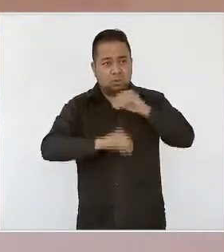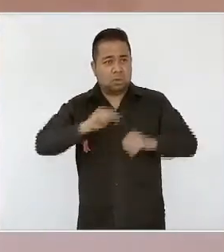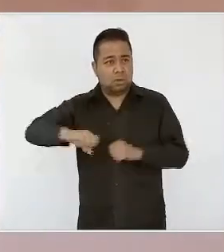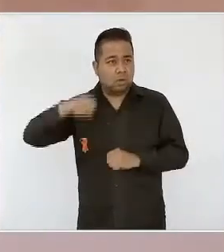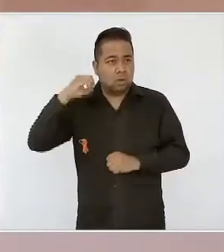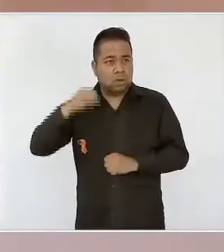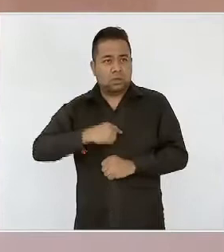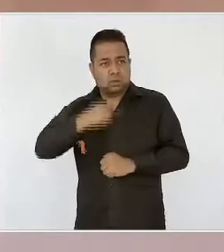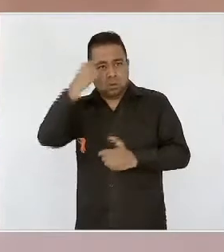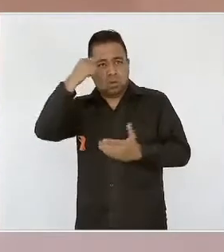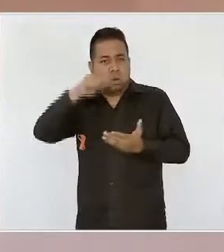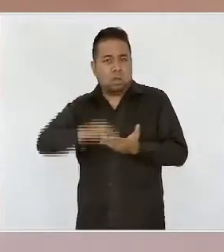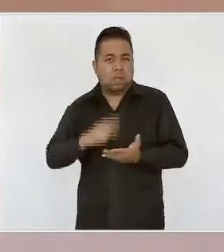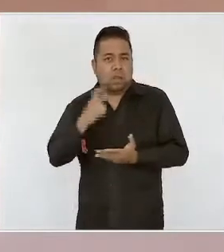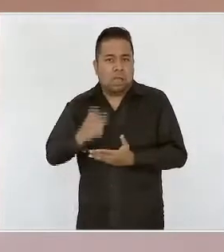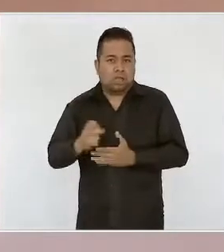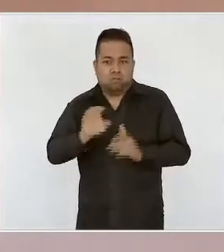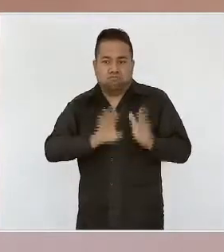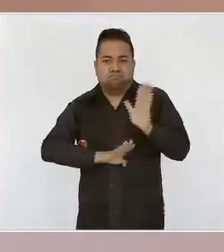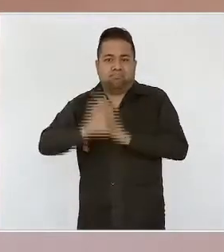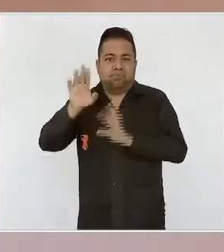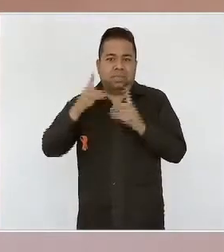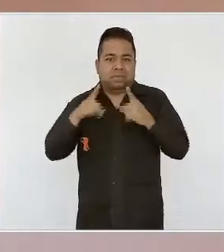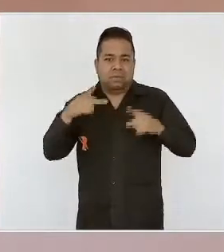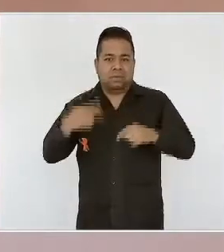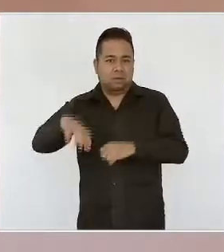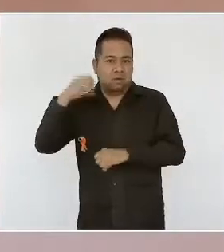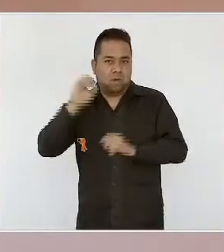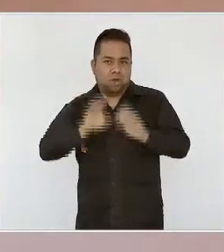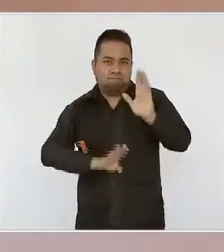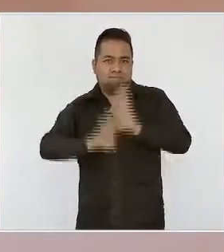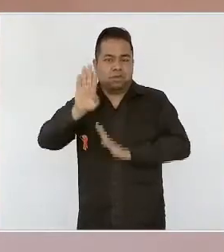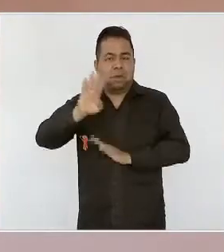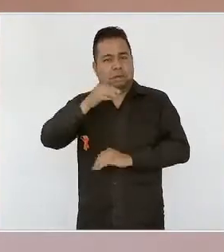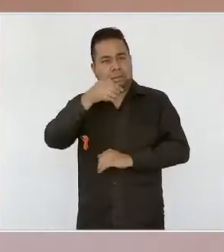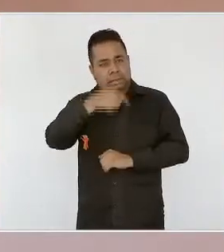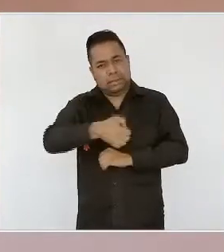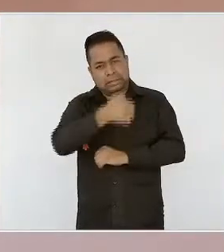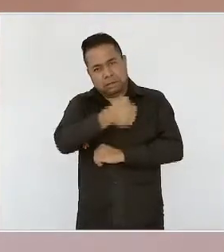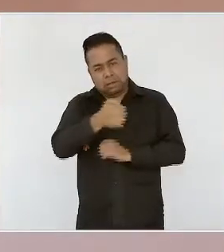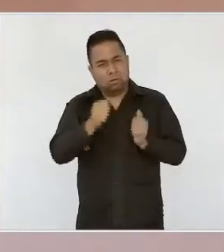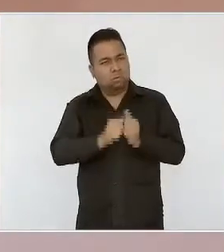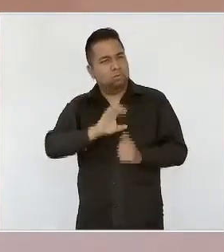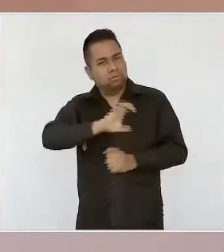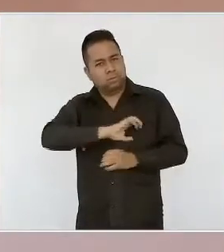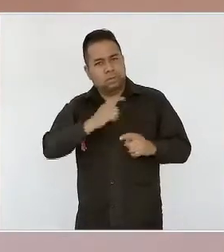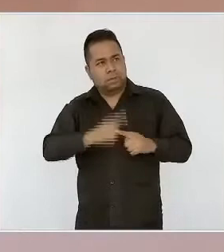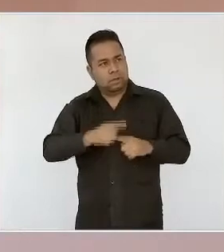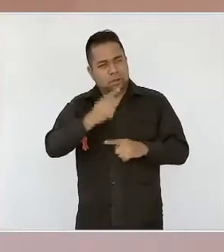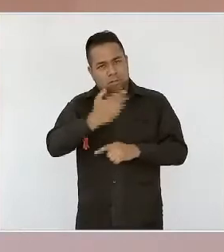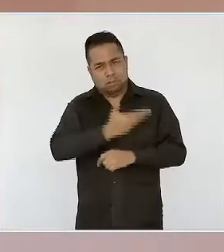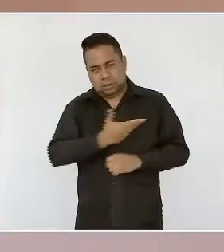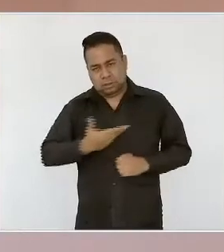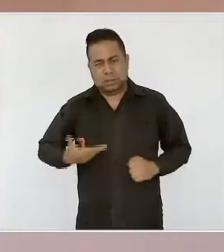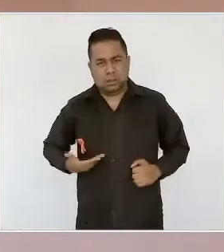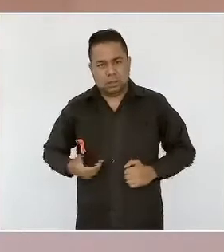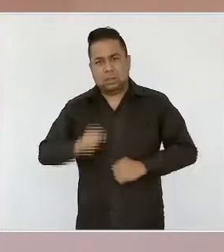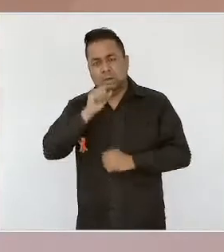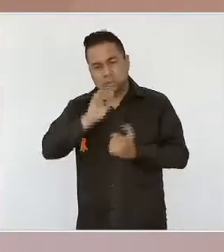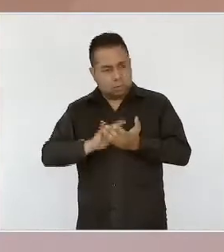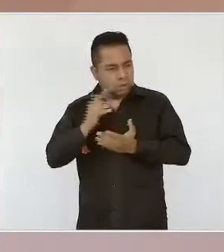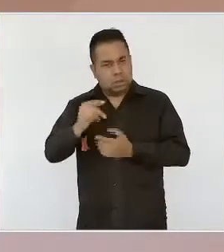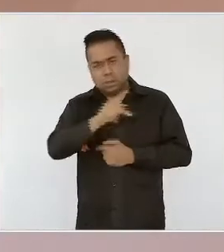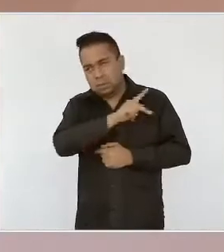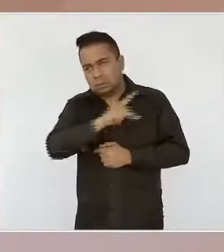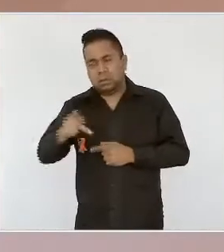duda que van a fortalecer el desarrollo de nuestro estado. De aquí le mandamos un saludo muy cordial al señor presidente y el agradecimiento